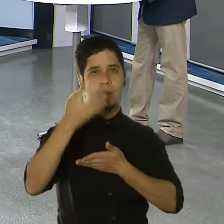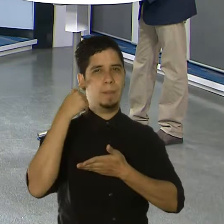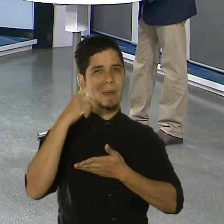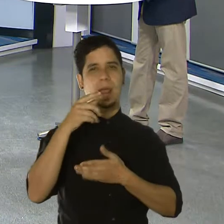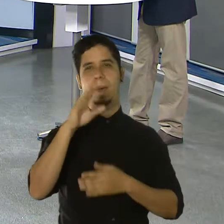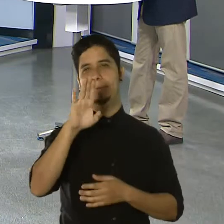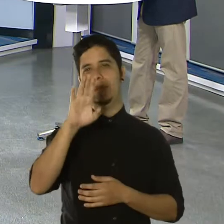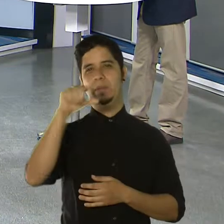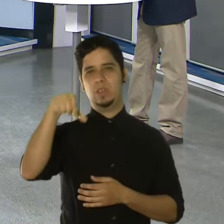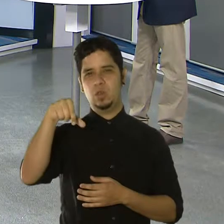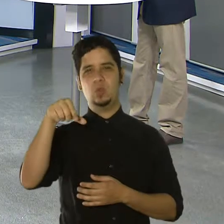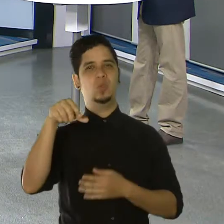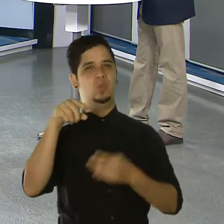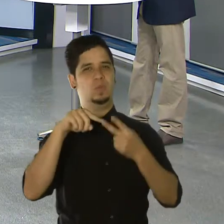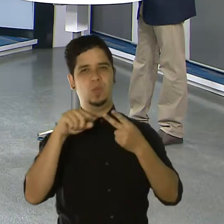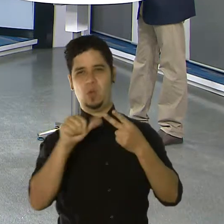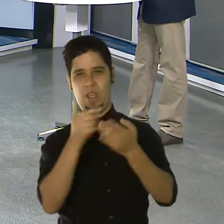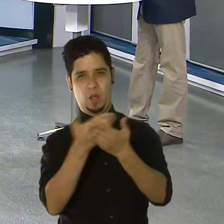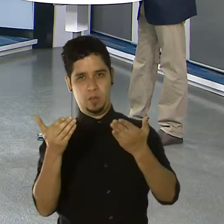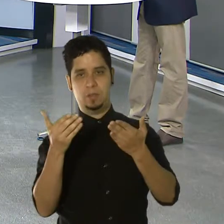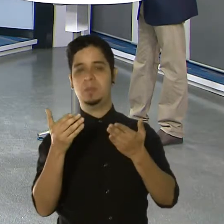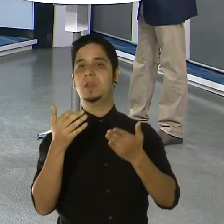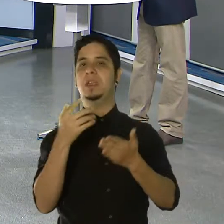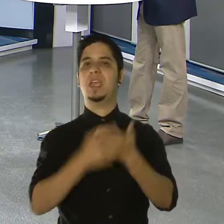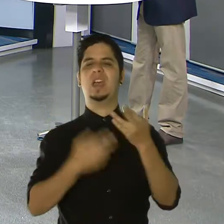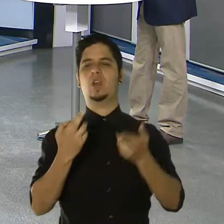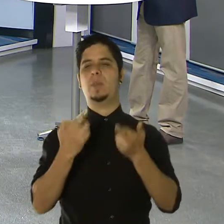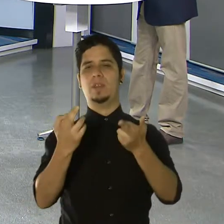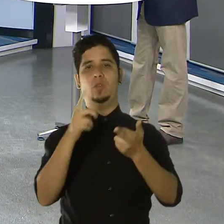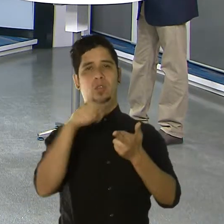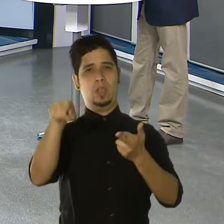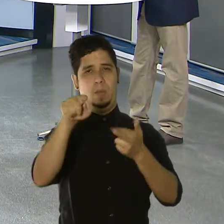del hogar, y las recomendaciones que ustedes puedan dar.